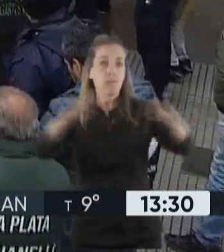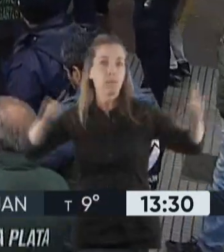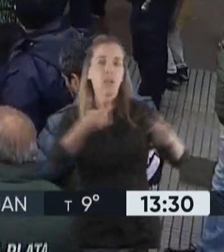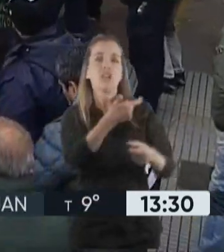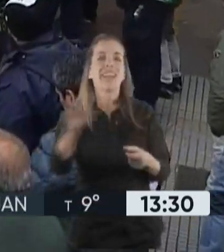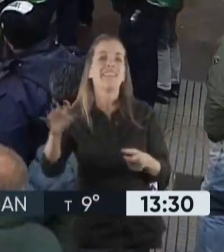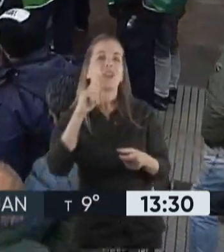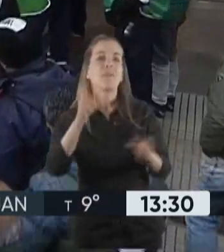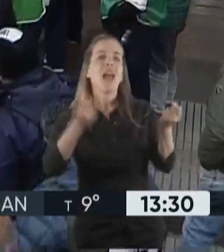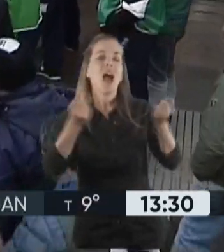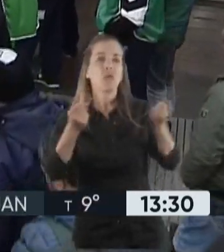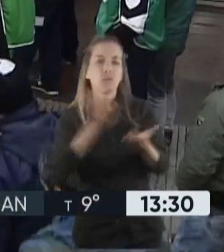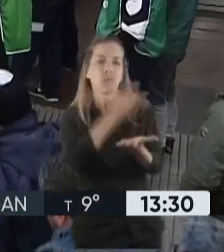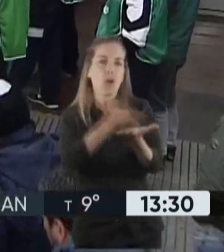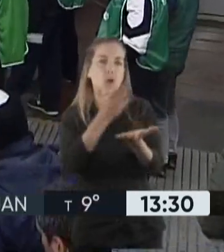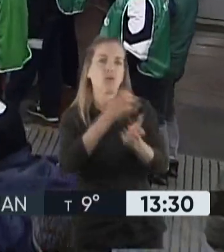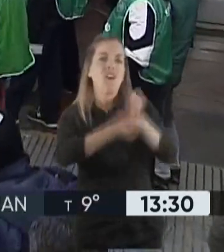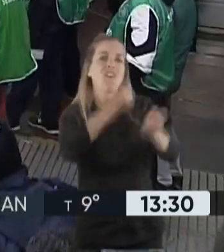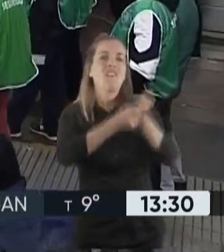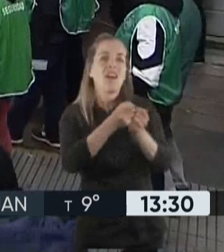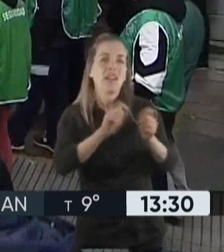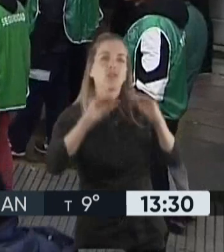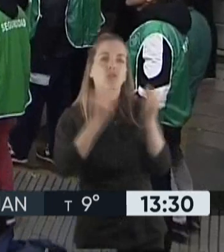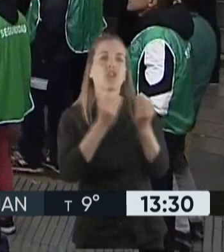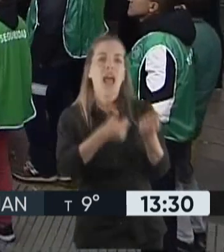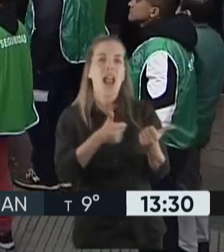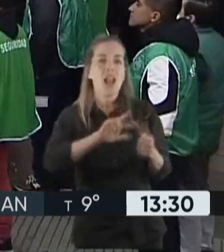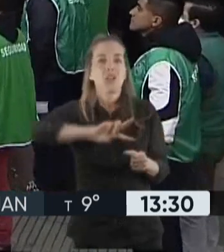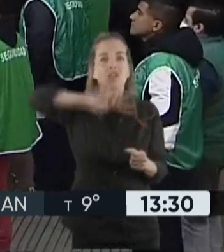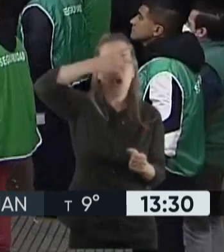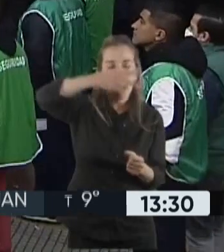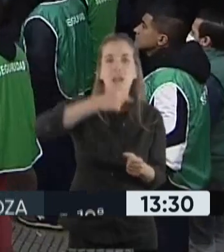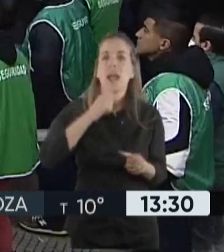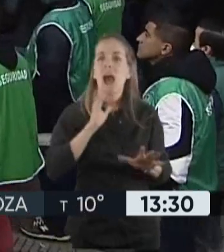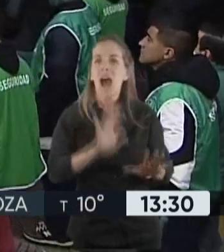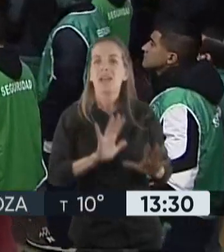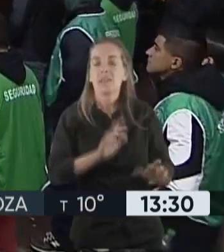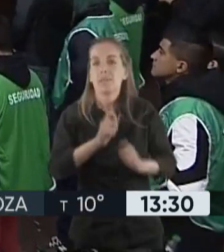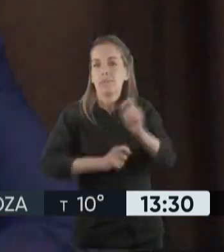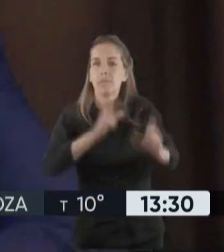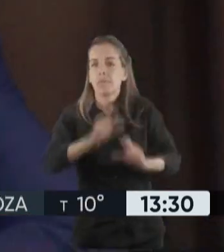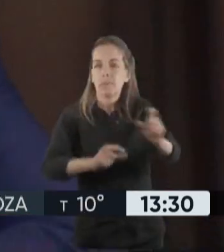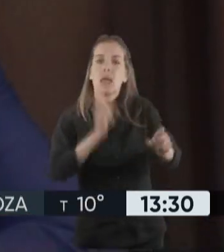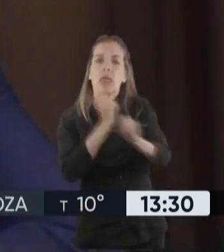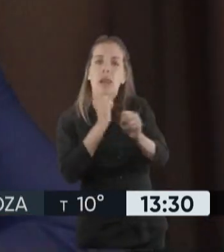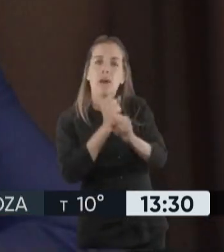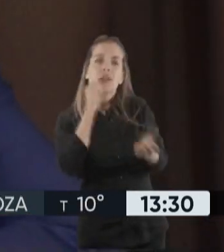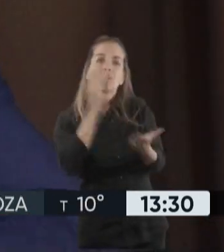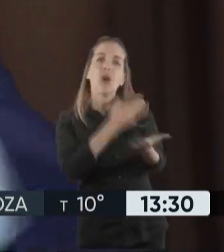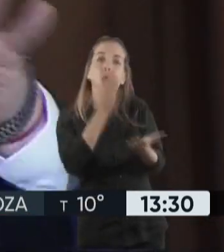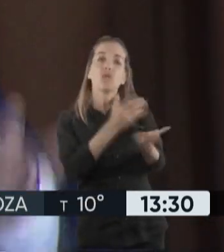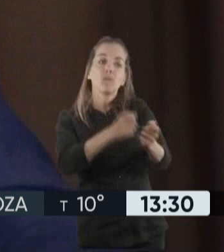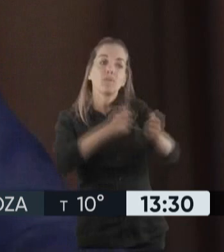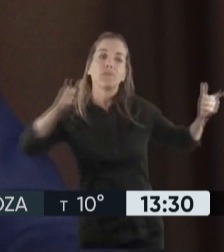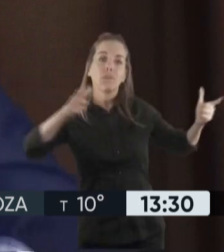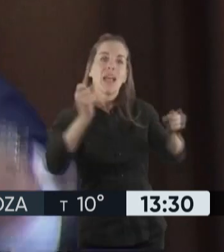600.000. Y lo único que queremos es seguir creciendo y seguir aumentando la producción. Porque si la producción aumenta,